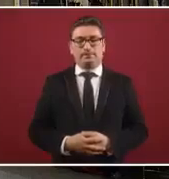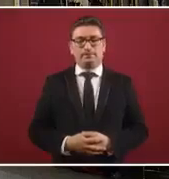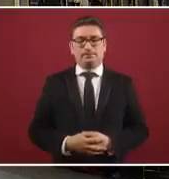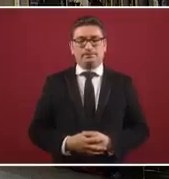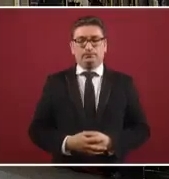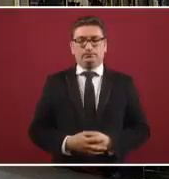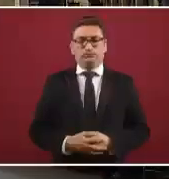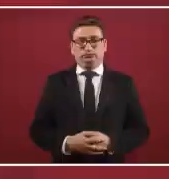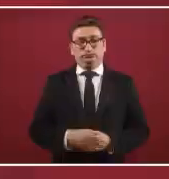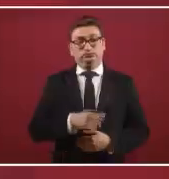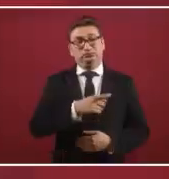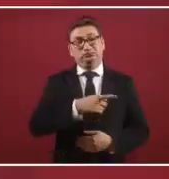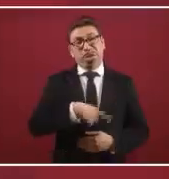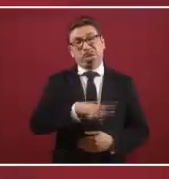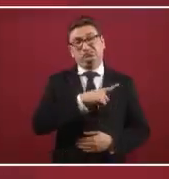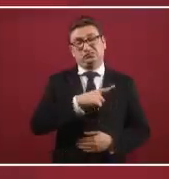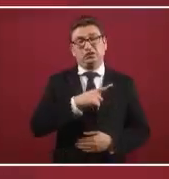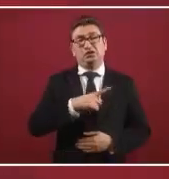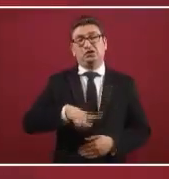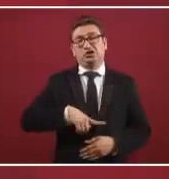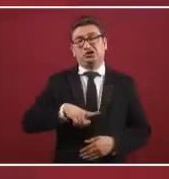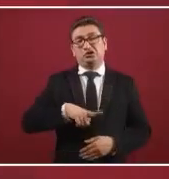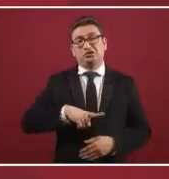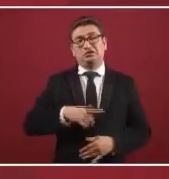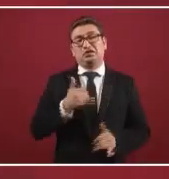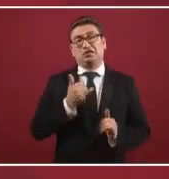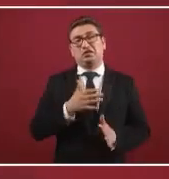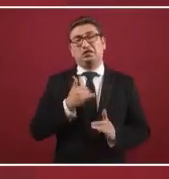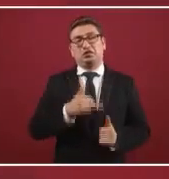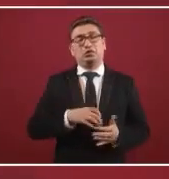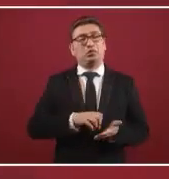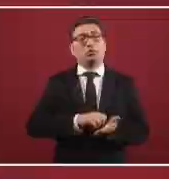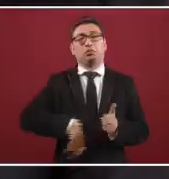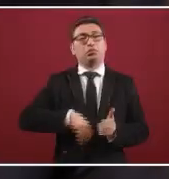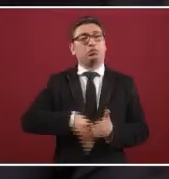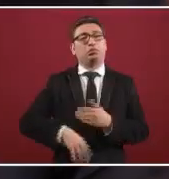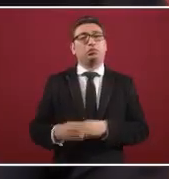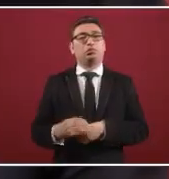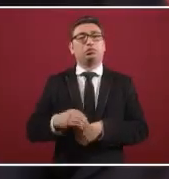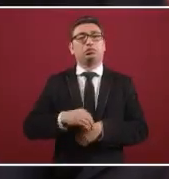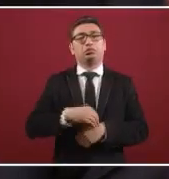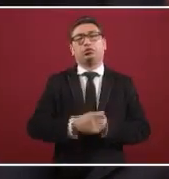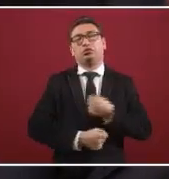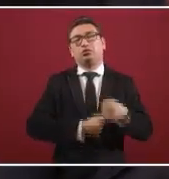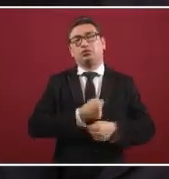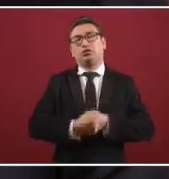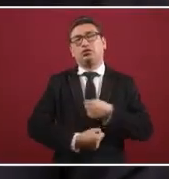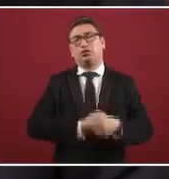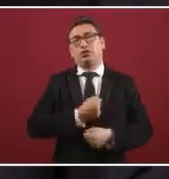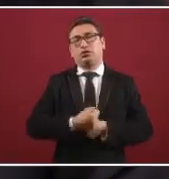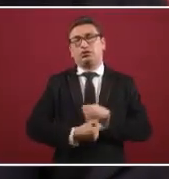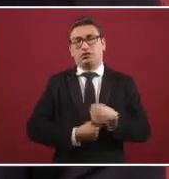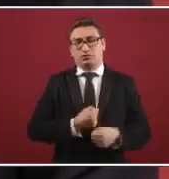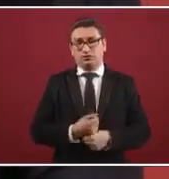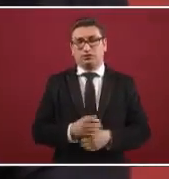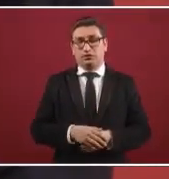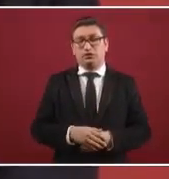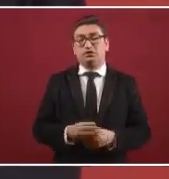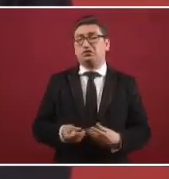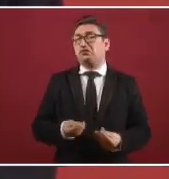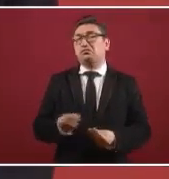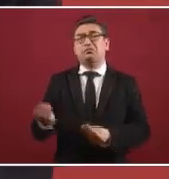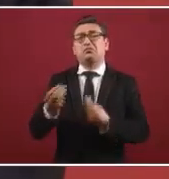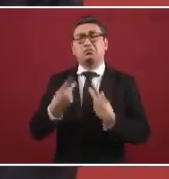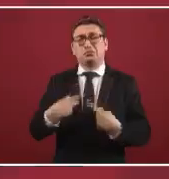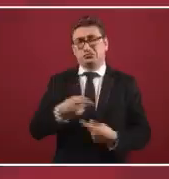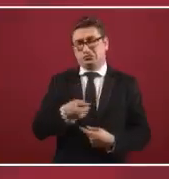una argumentación muy tramposa que se aplicó durante mucho tiempo y mucha gente de buena